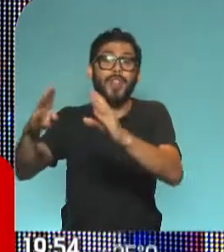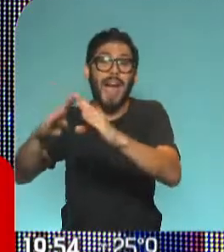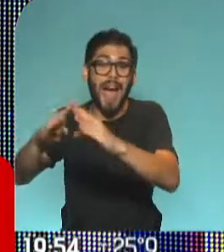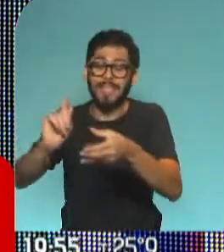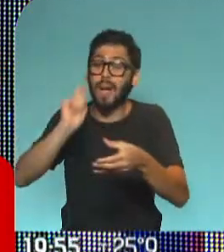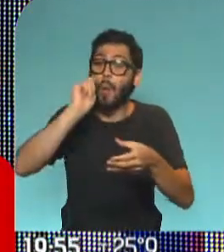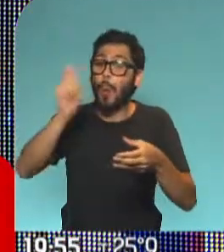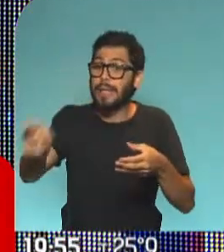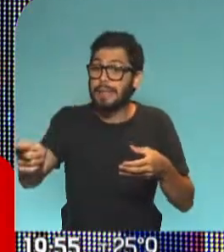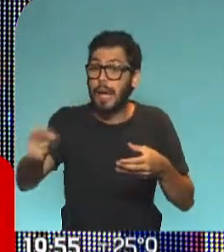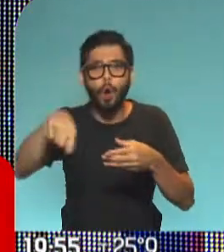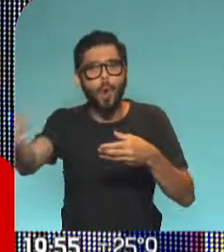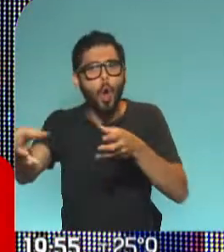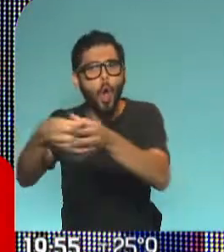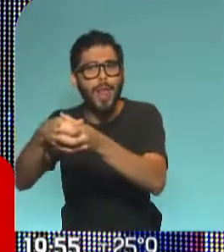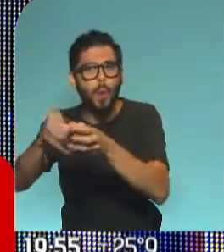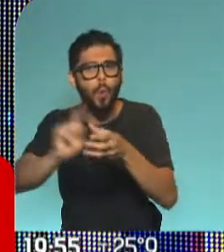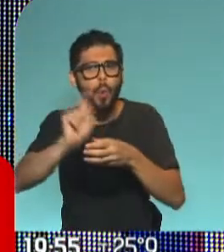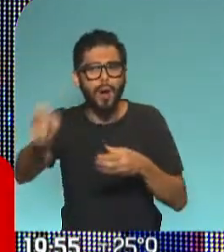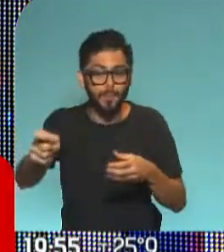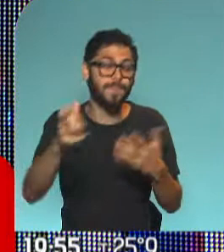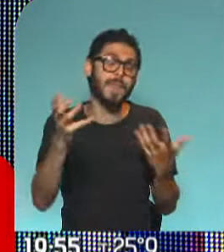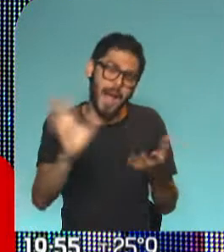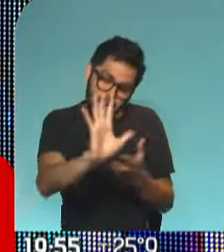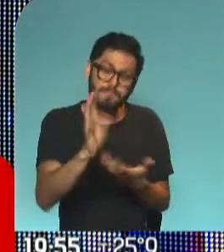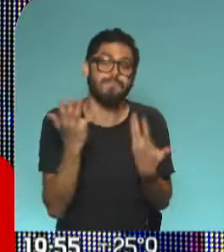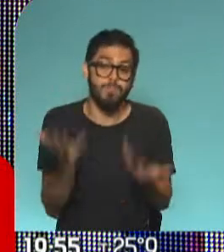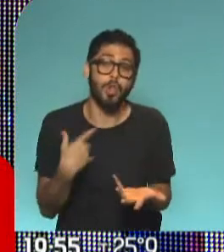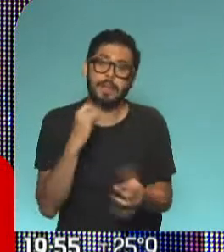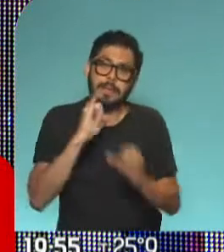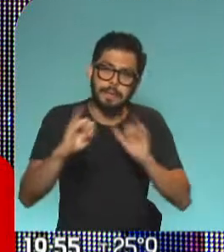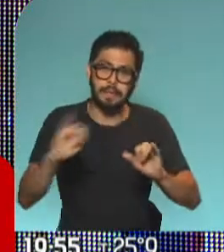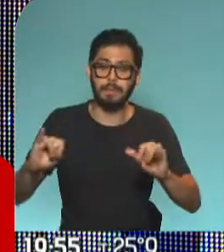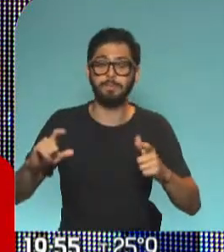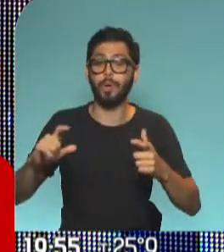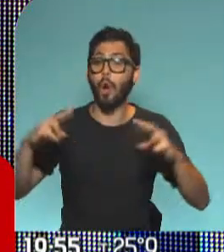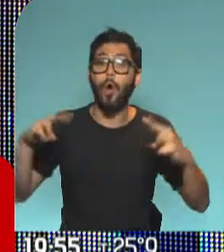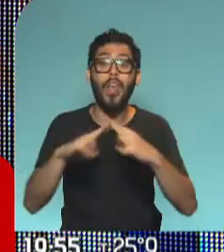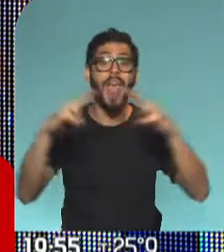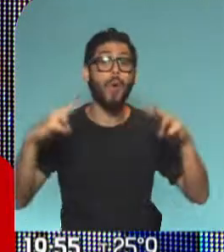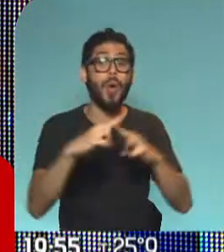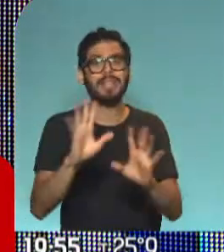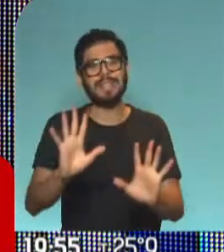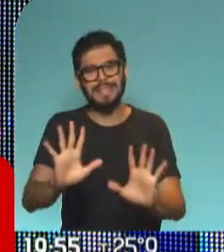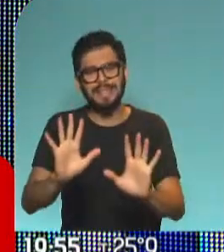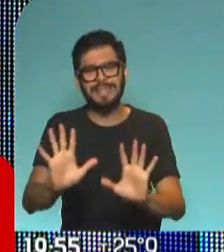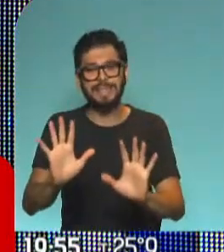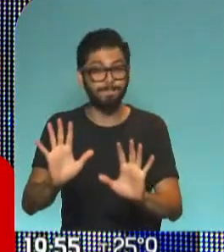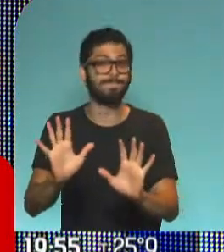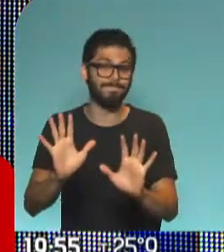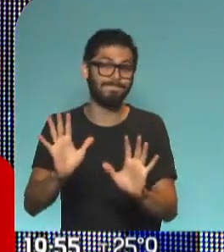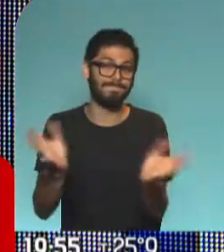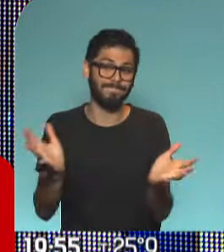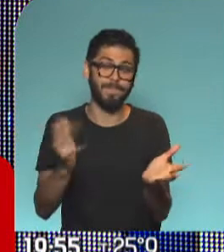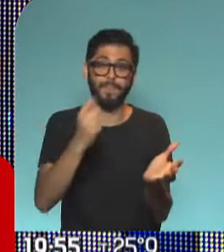seguimos siempre con la recomendación general de evitar los encuentros sociales. Los encuentros sociales, si